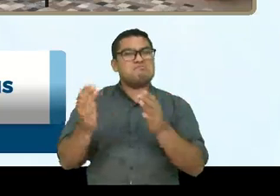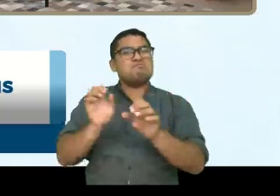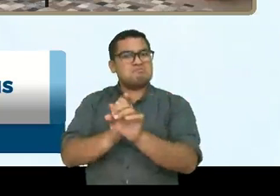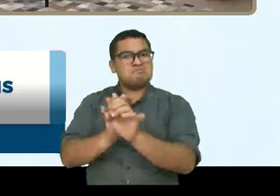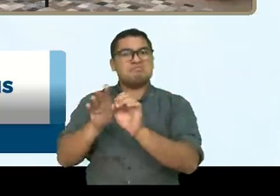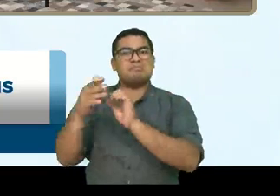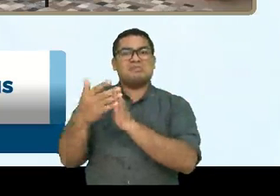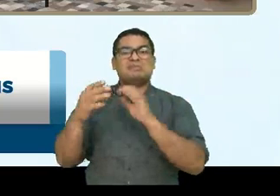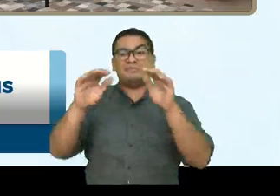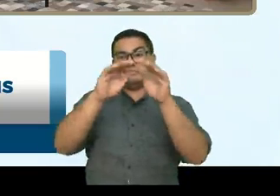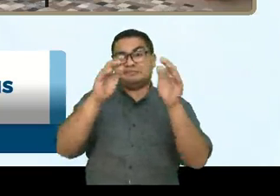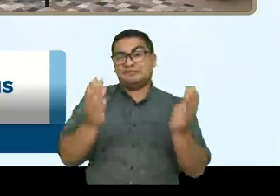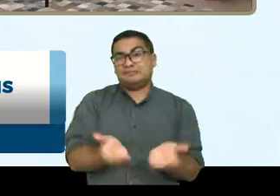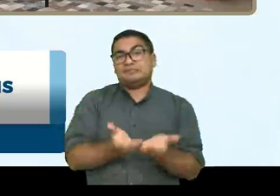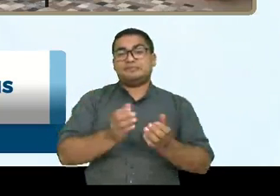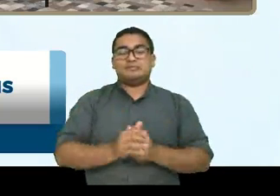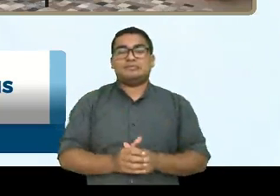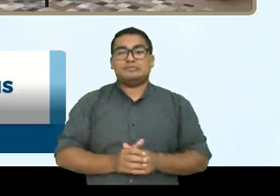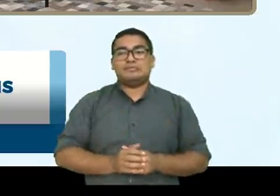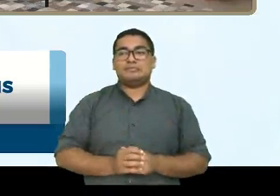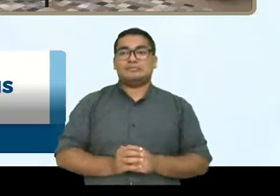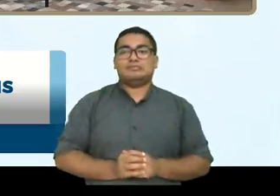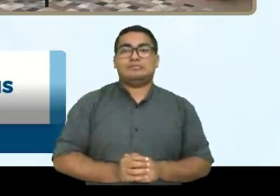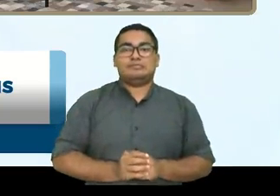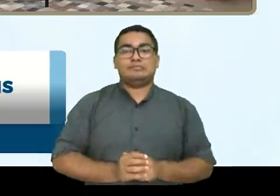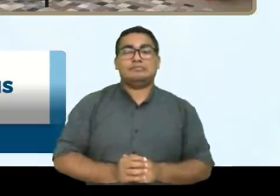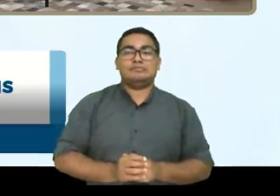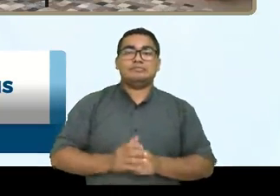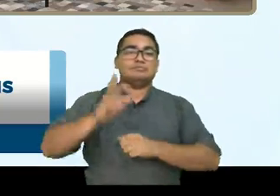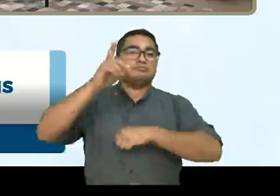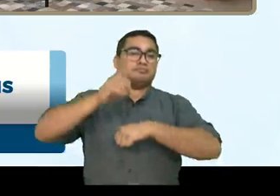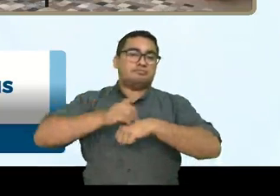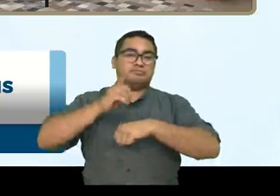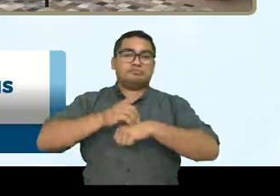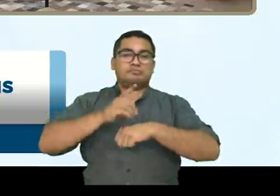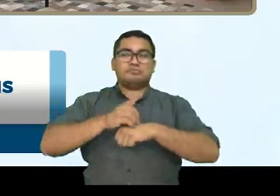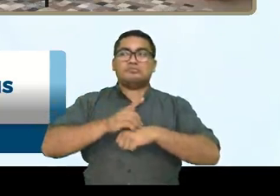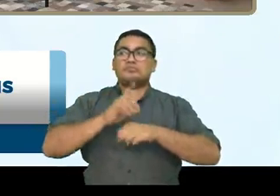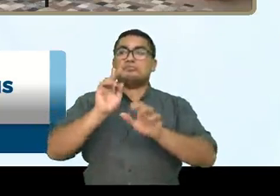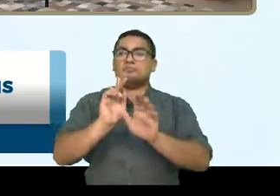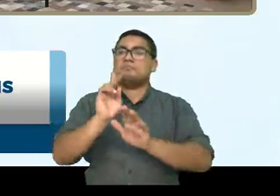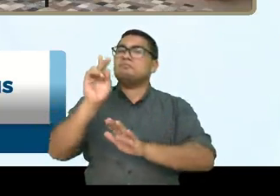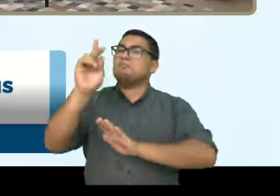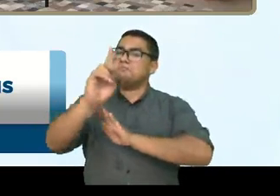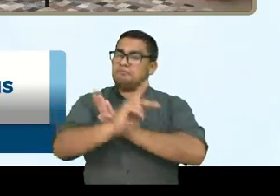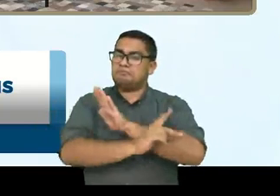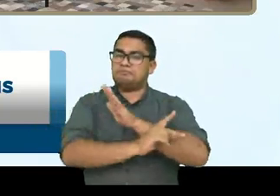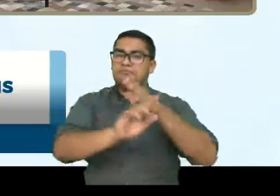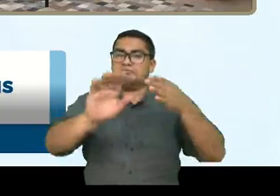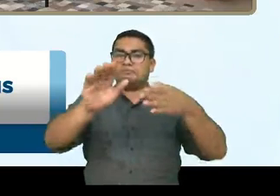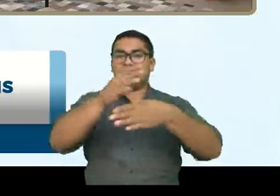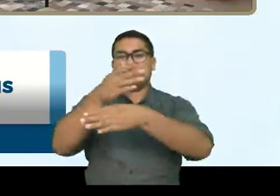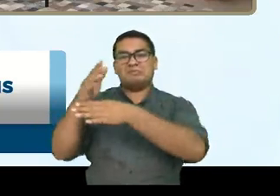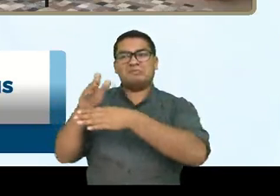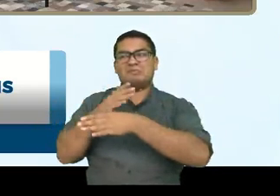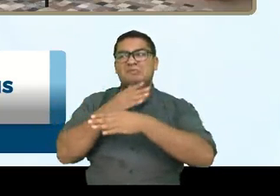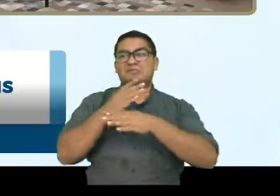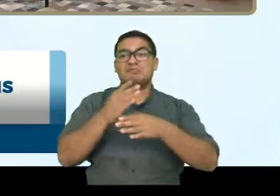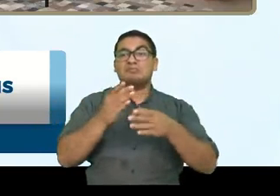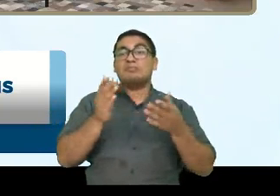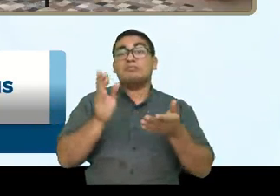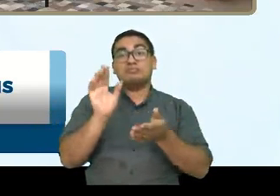el mundo, incluso, que es el coronavirus. Nosotros como médicos, claro, nosotros en cada país hay un perfil de